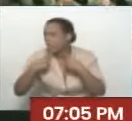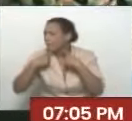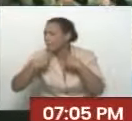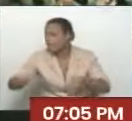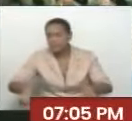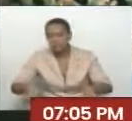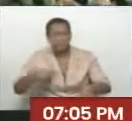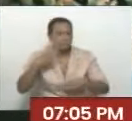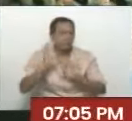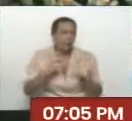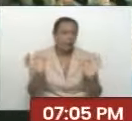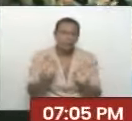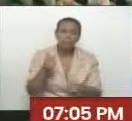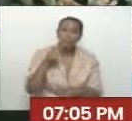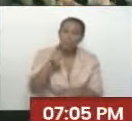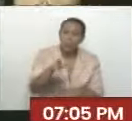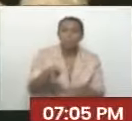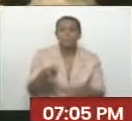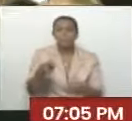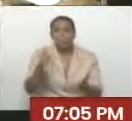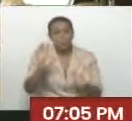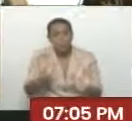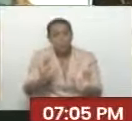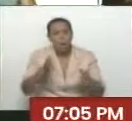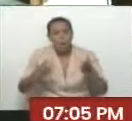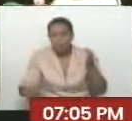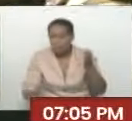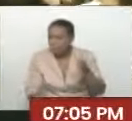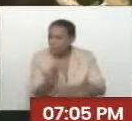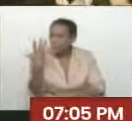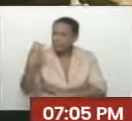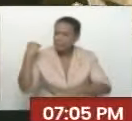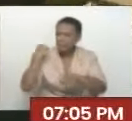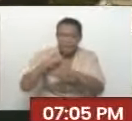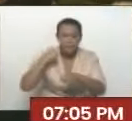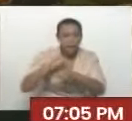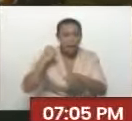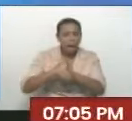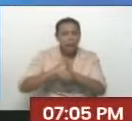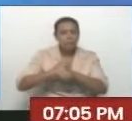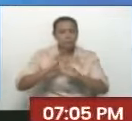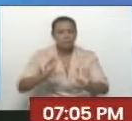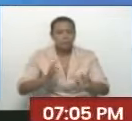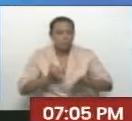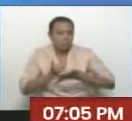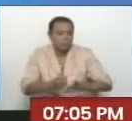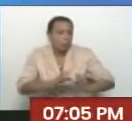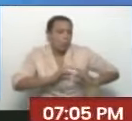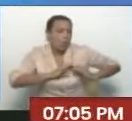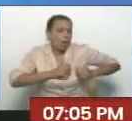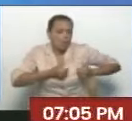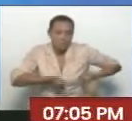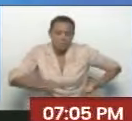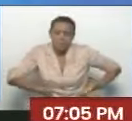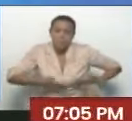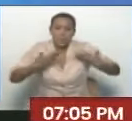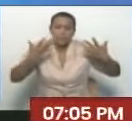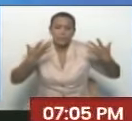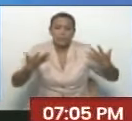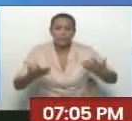en el mar. Sembraste en pueblo fértil, mente fértil, corazones fértiles.